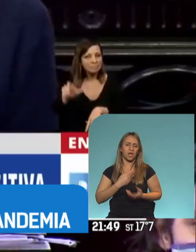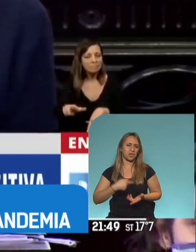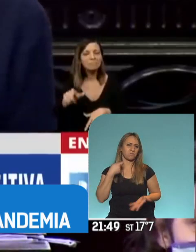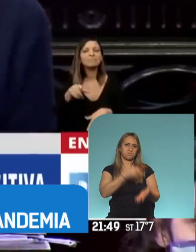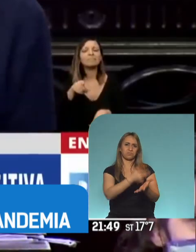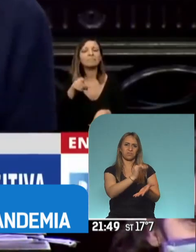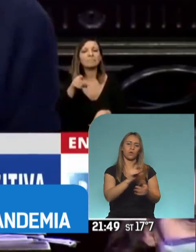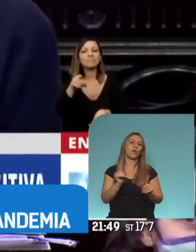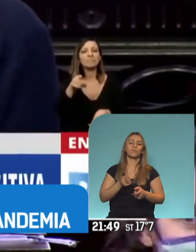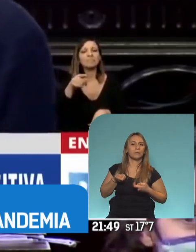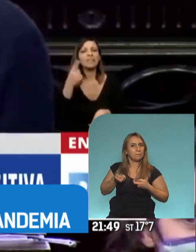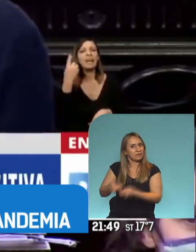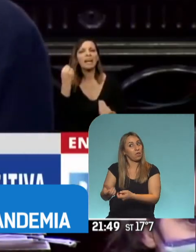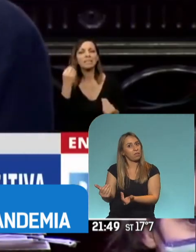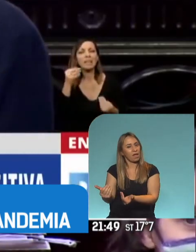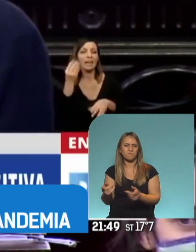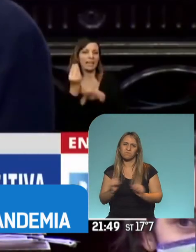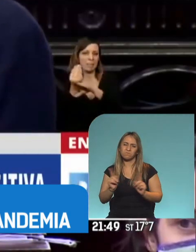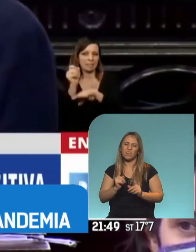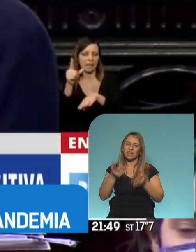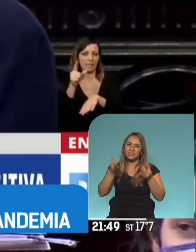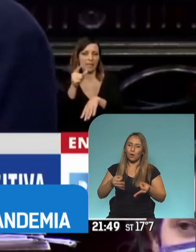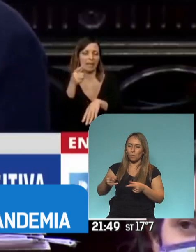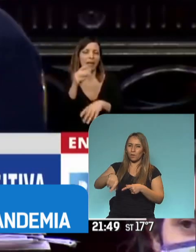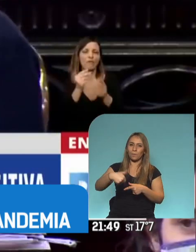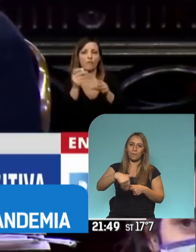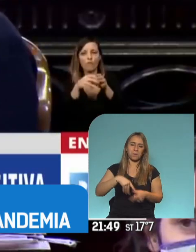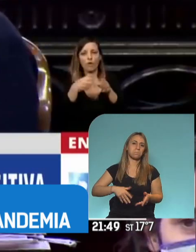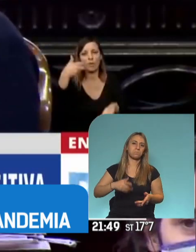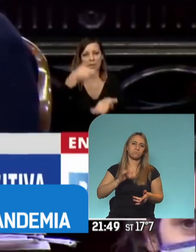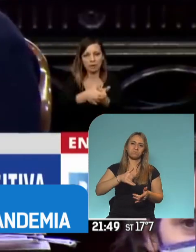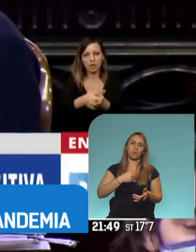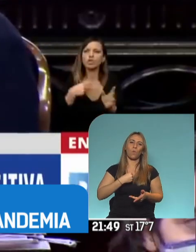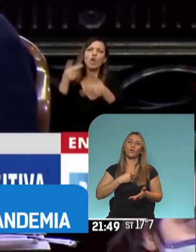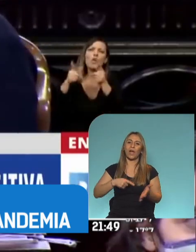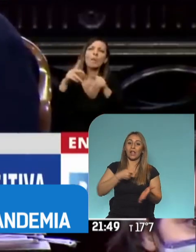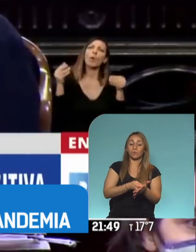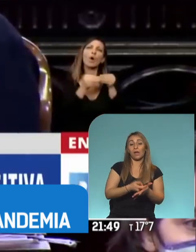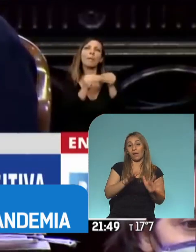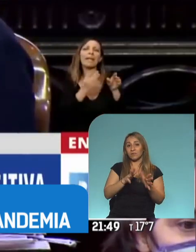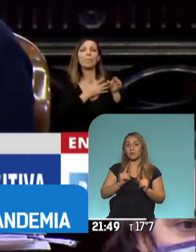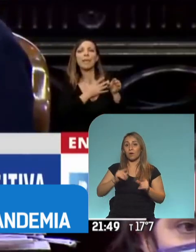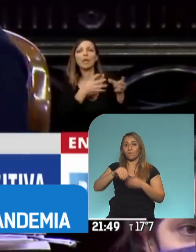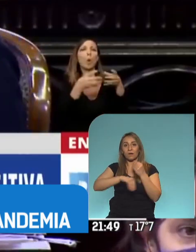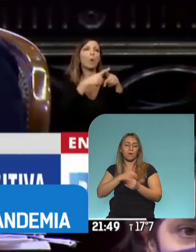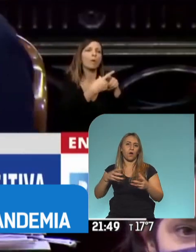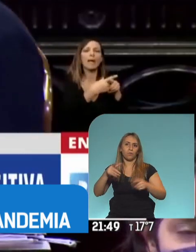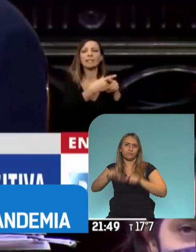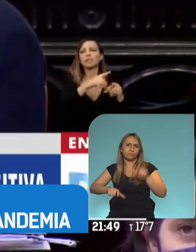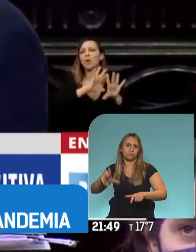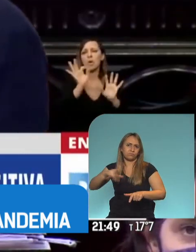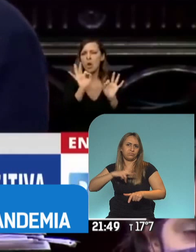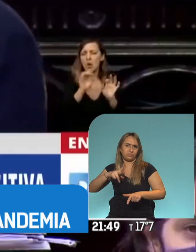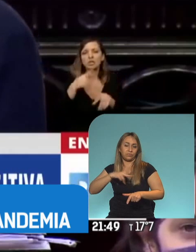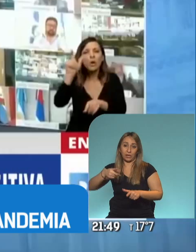hacer forzados, porque muchas veces, digamos, parte de las fortunas o de las grandes fortunas que tienen también la